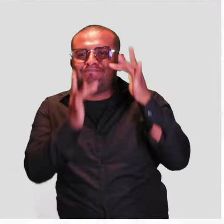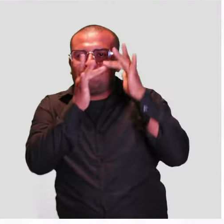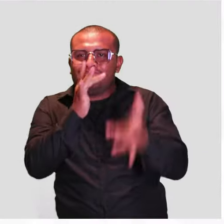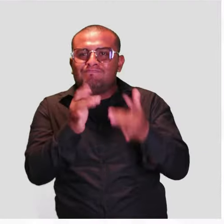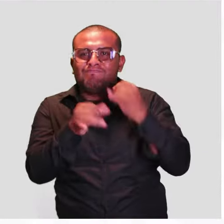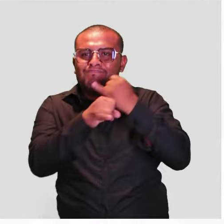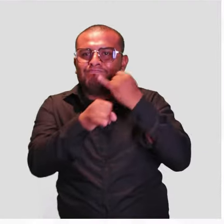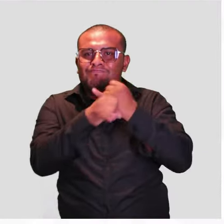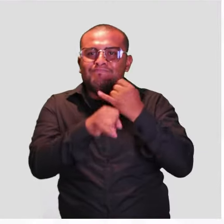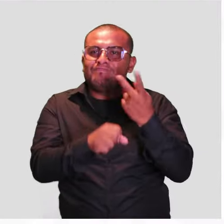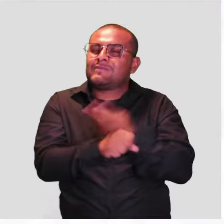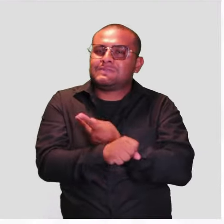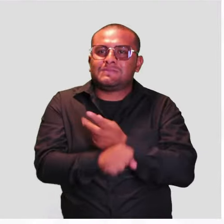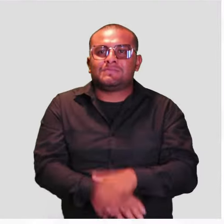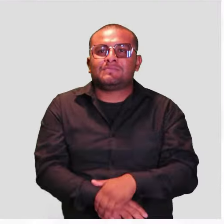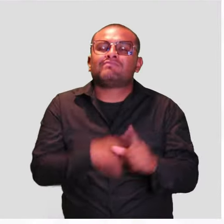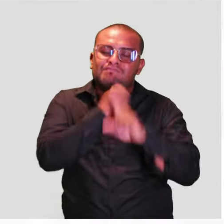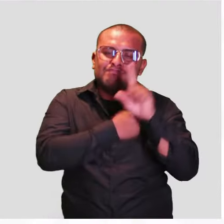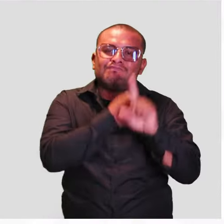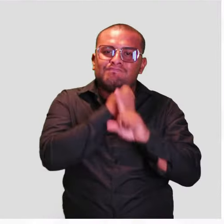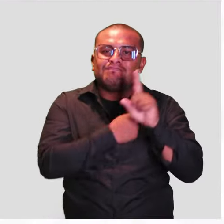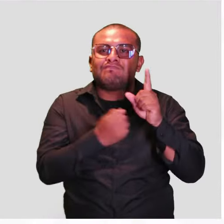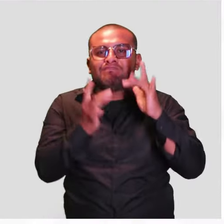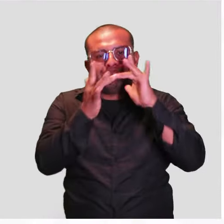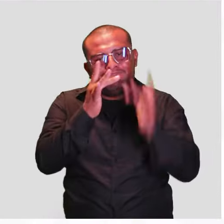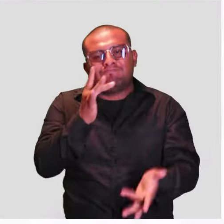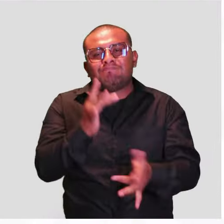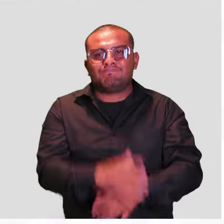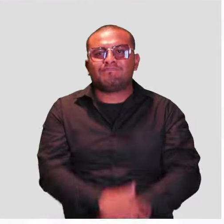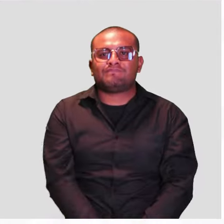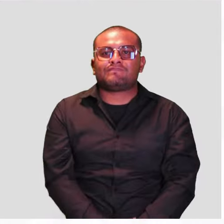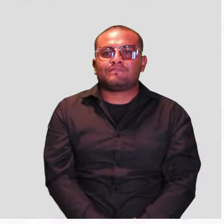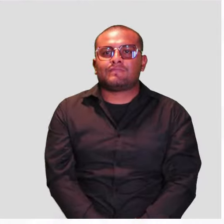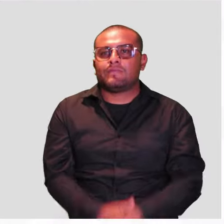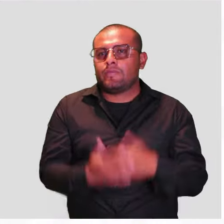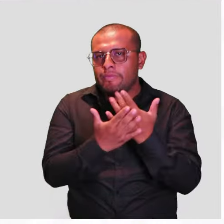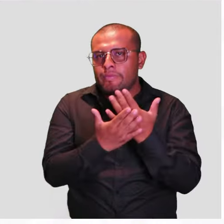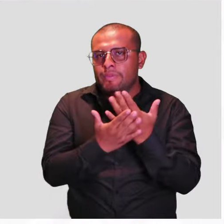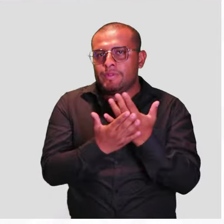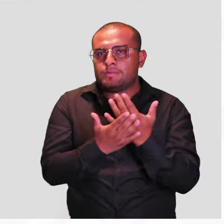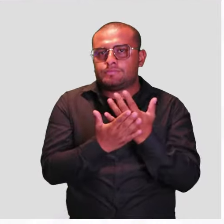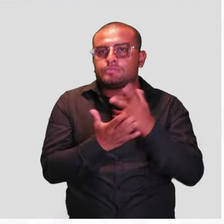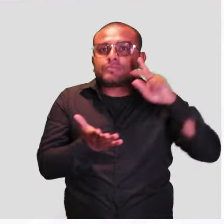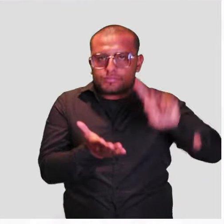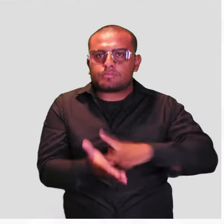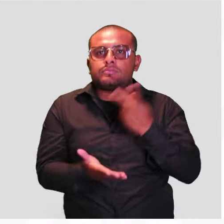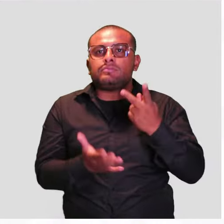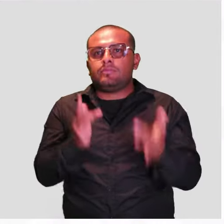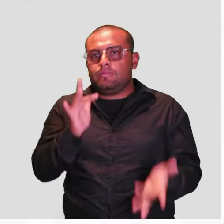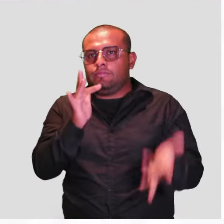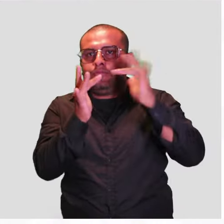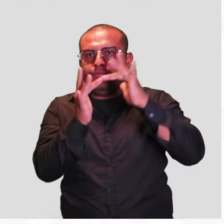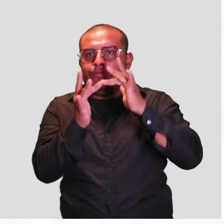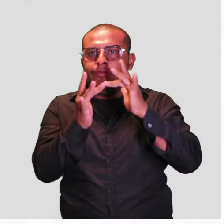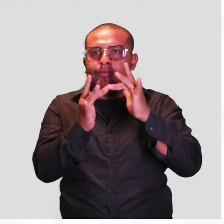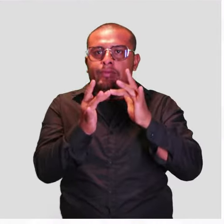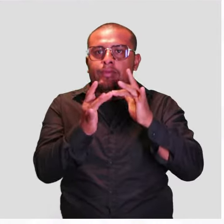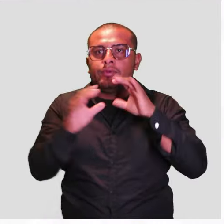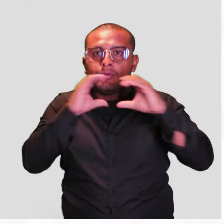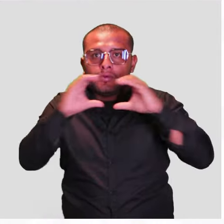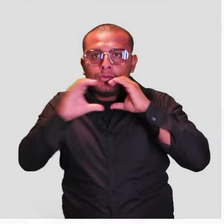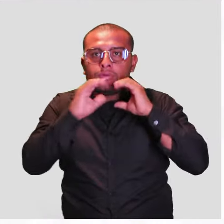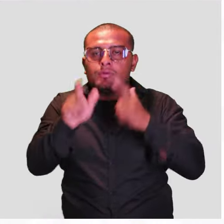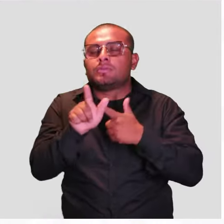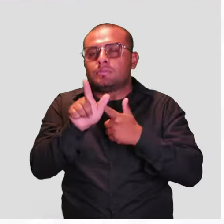de conectividad y estamos tratando de restablecer de nueva cuenta la comunicación con